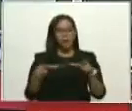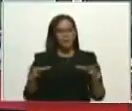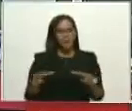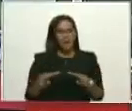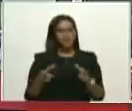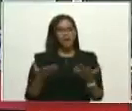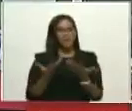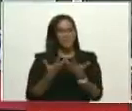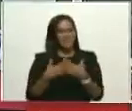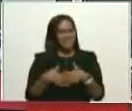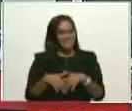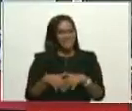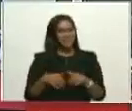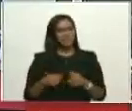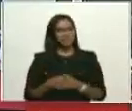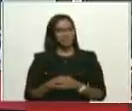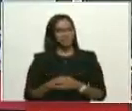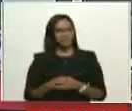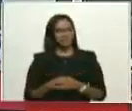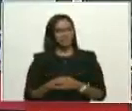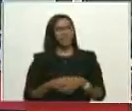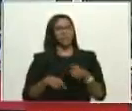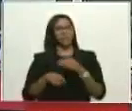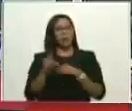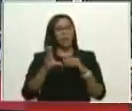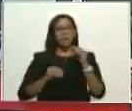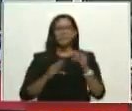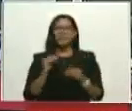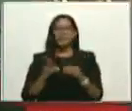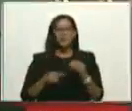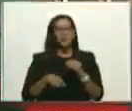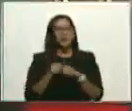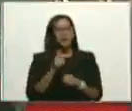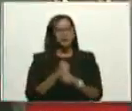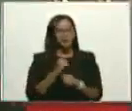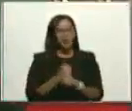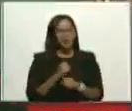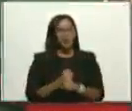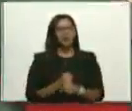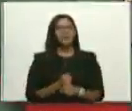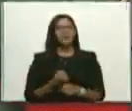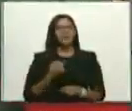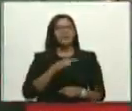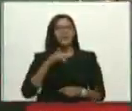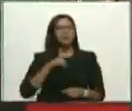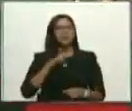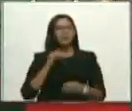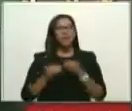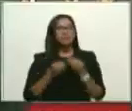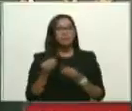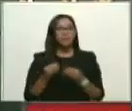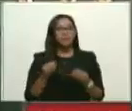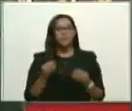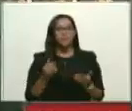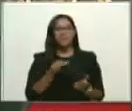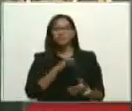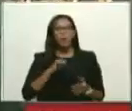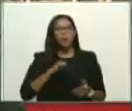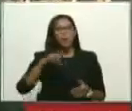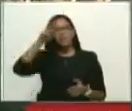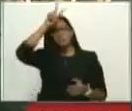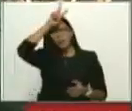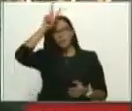Adminístrenlo, gobiernen bien, vamos a dialogar, vamos a trabajar. Y nosotros no hacemos esto porque seamos estúpidos o